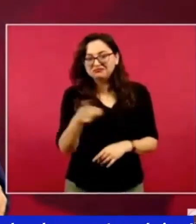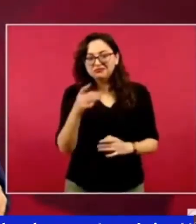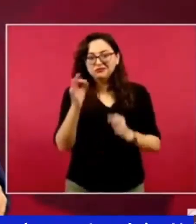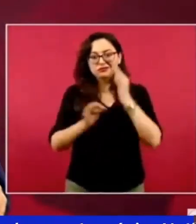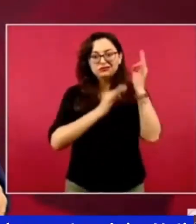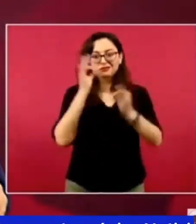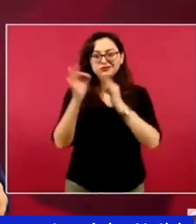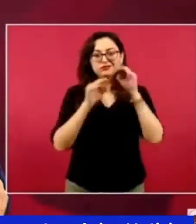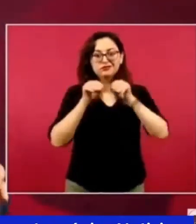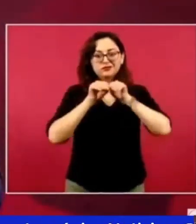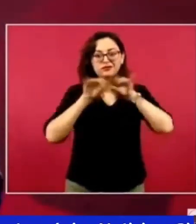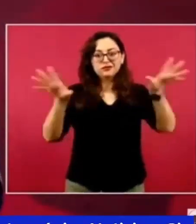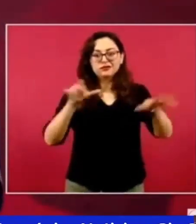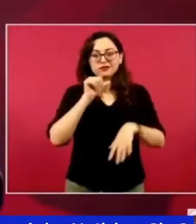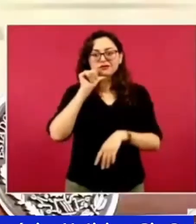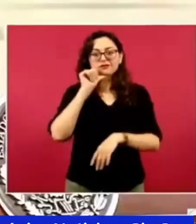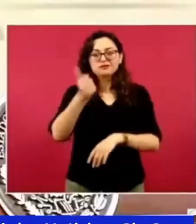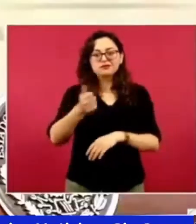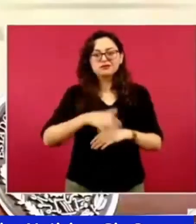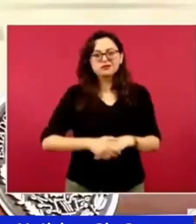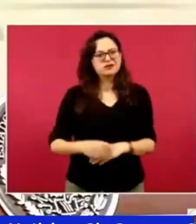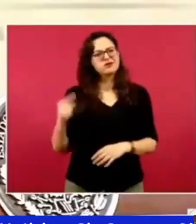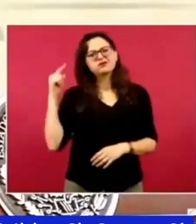en submarinos, ¿no?